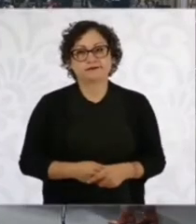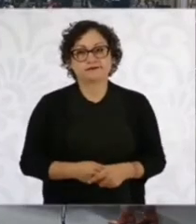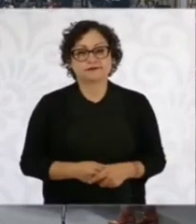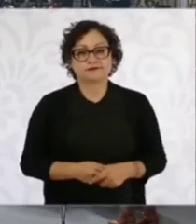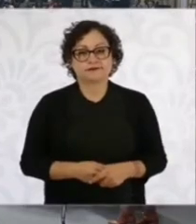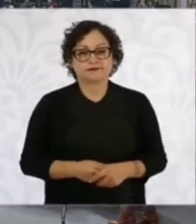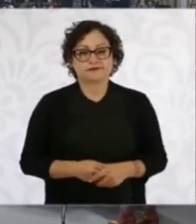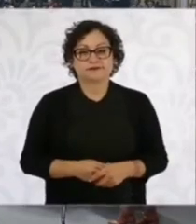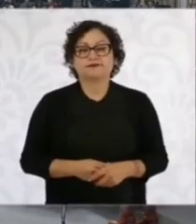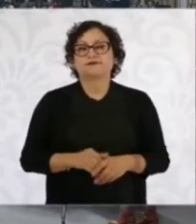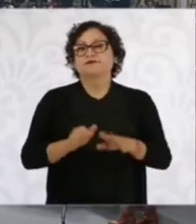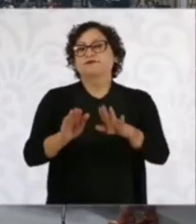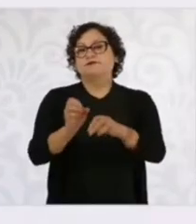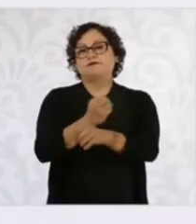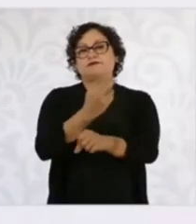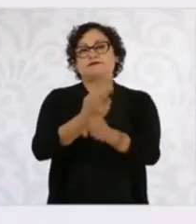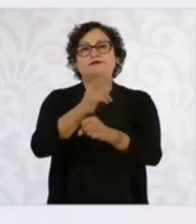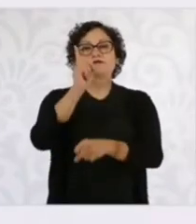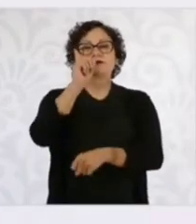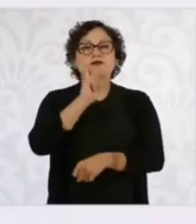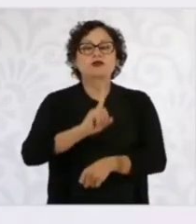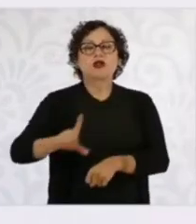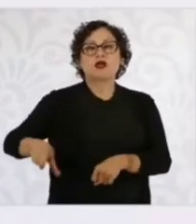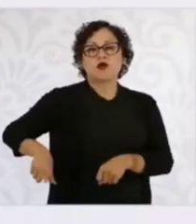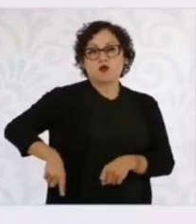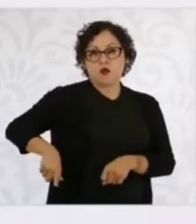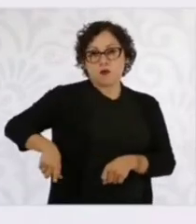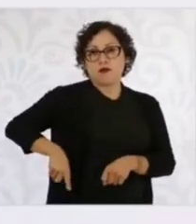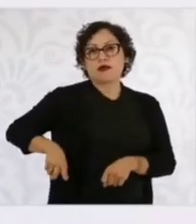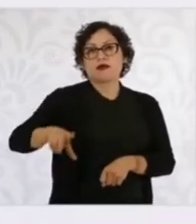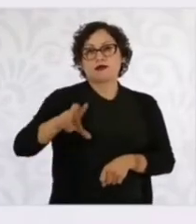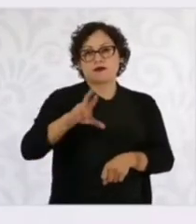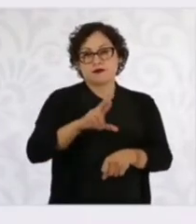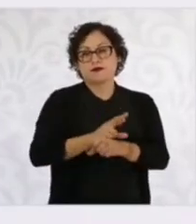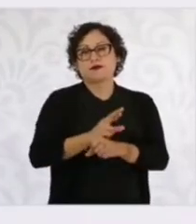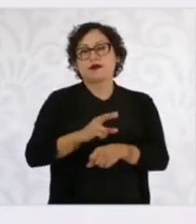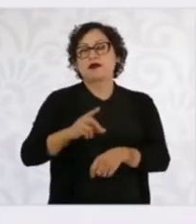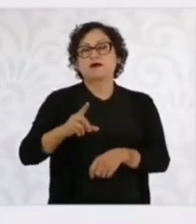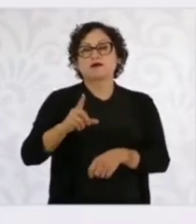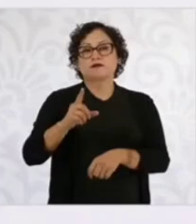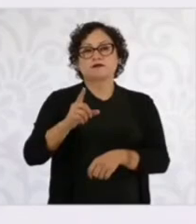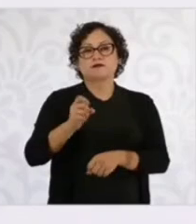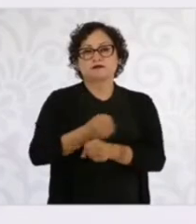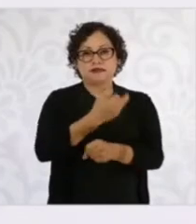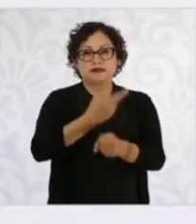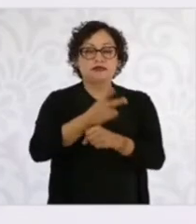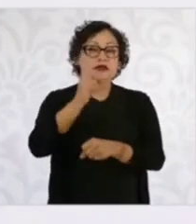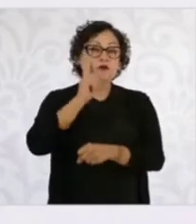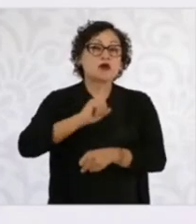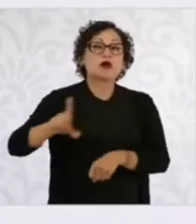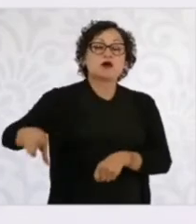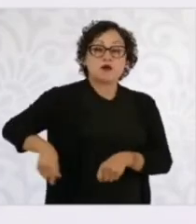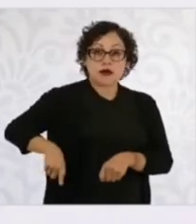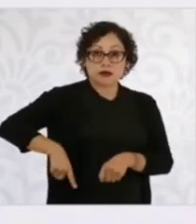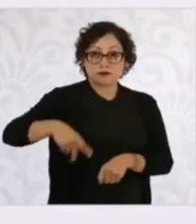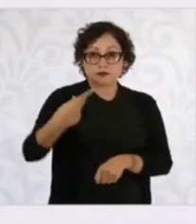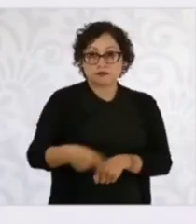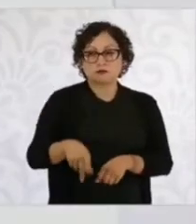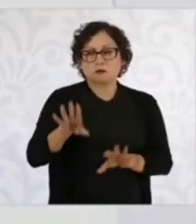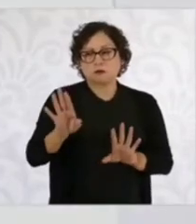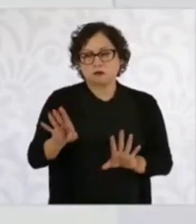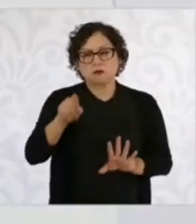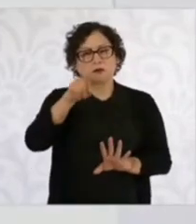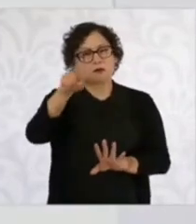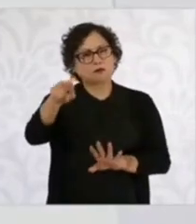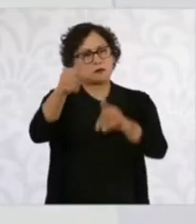La Secretaría de Gobernación siempre está ahí para dialogar eso, pero sí es importante que pues, se